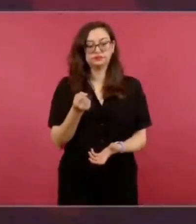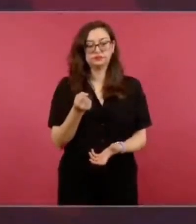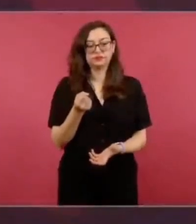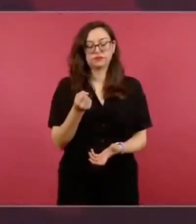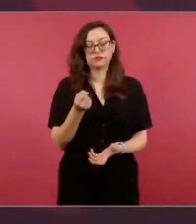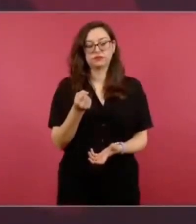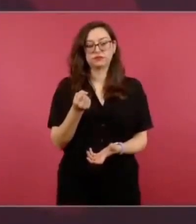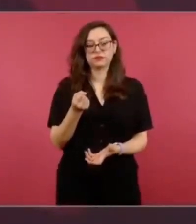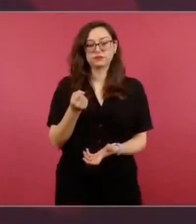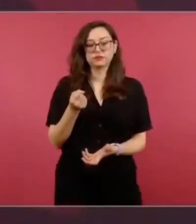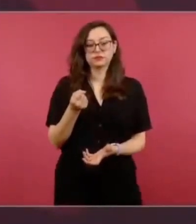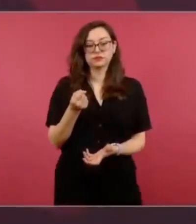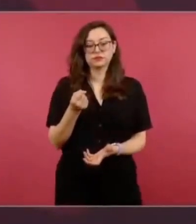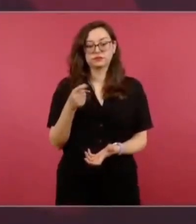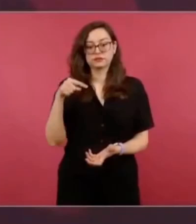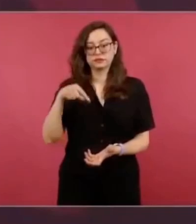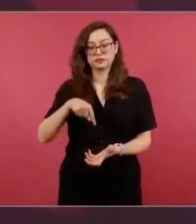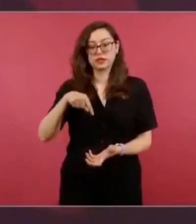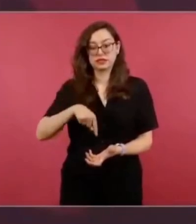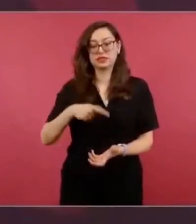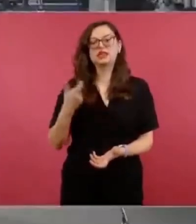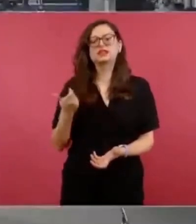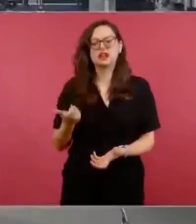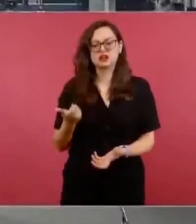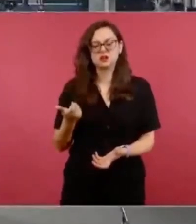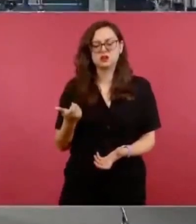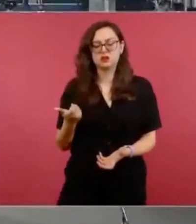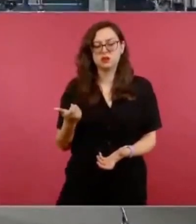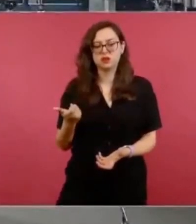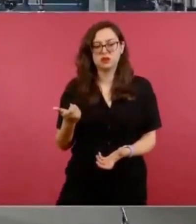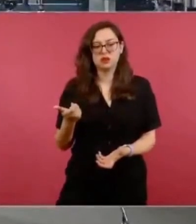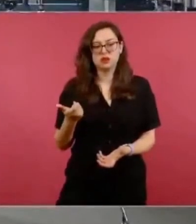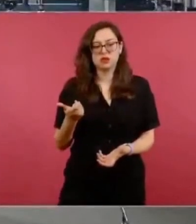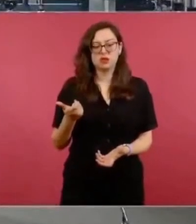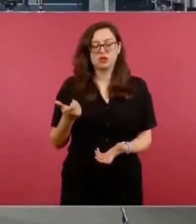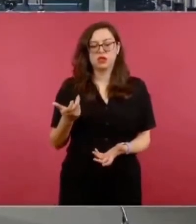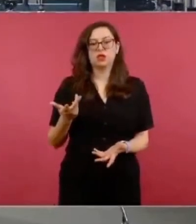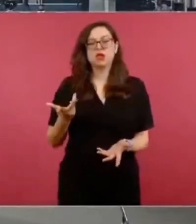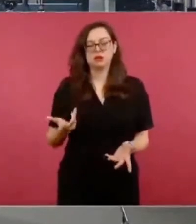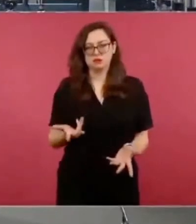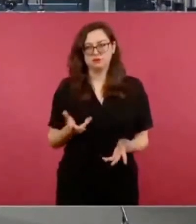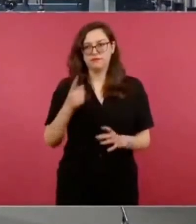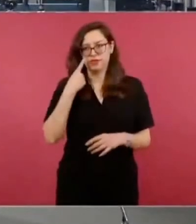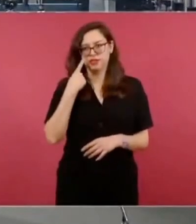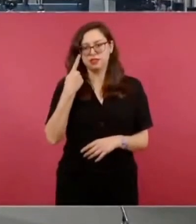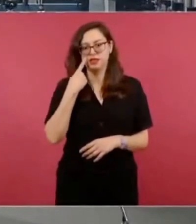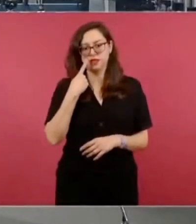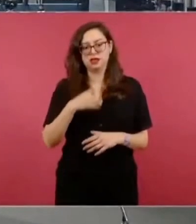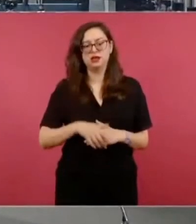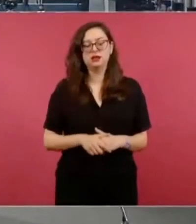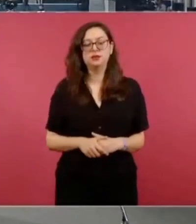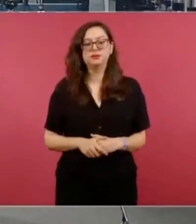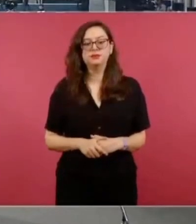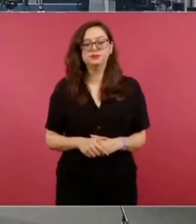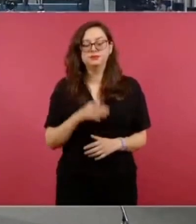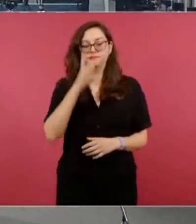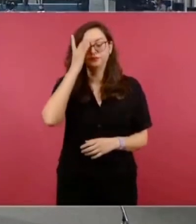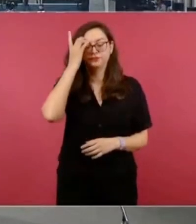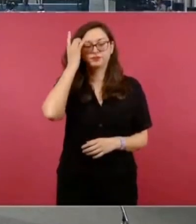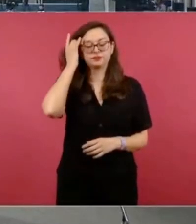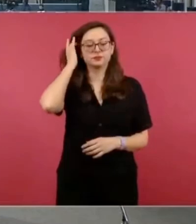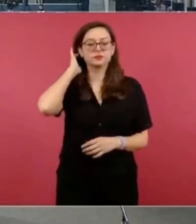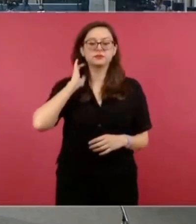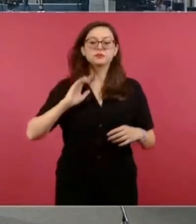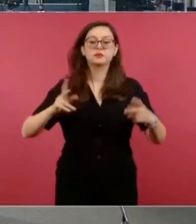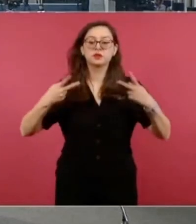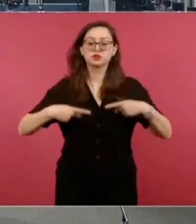que se conformaba de un impuesto especial que se cobra a